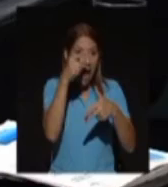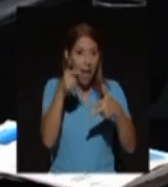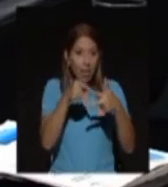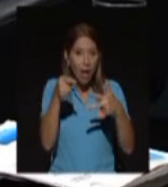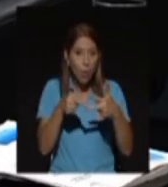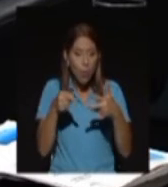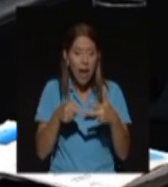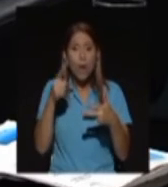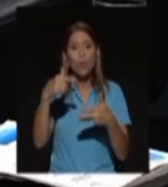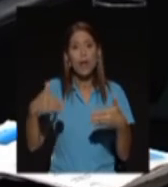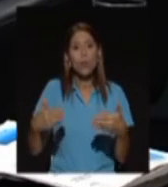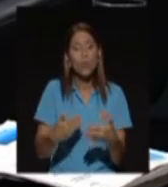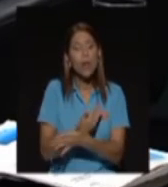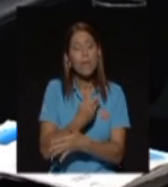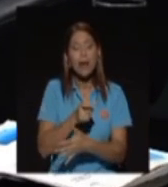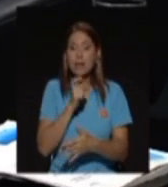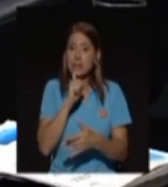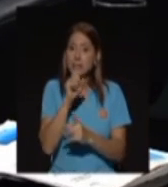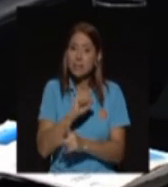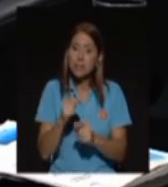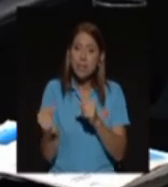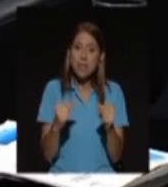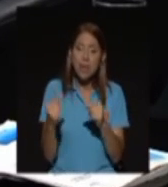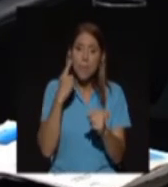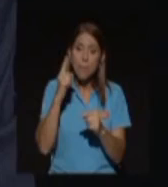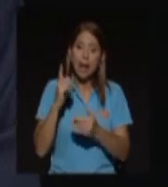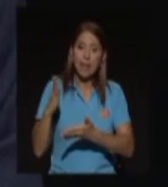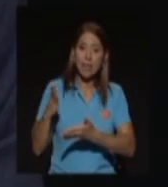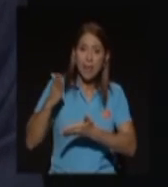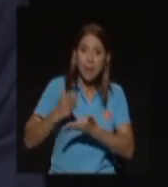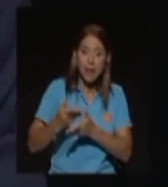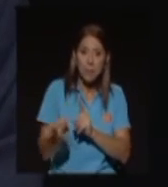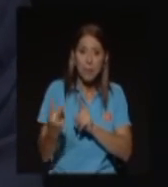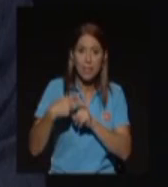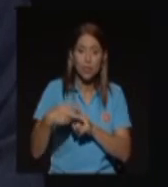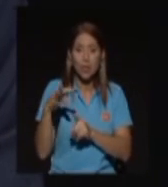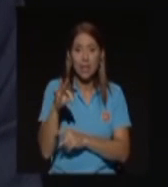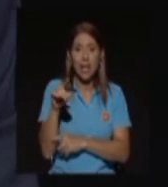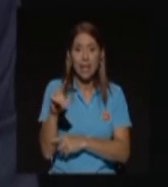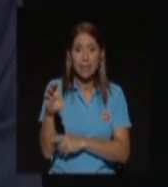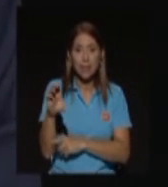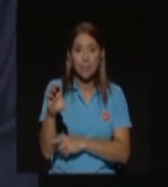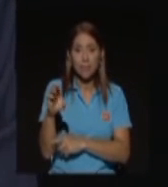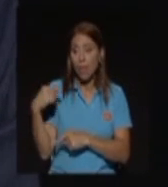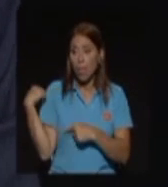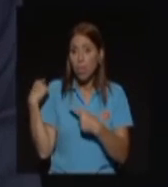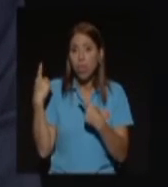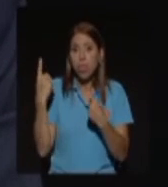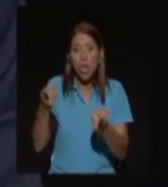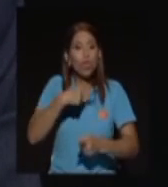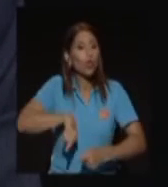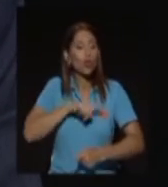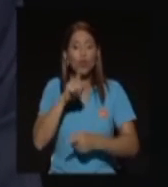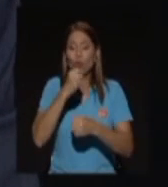batalla para detener la implementación del TLC, y mientras no hicimos la tarea en los temas que